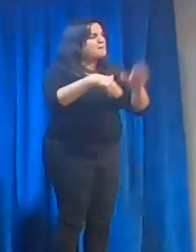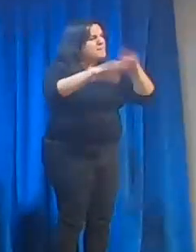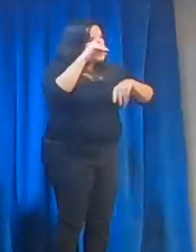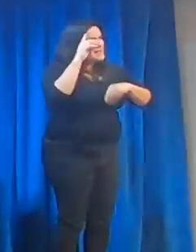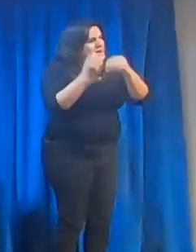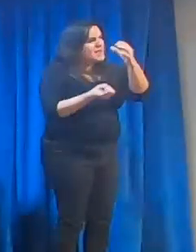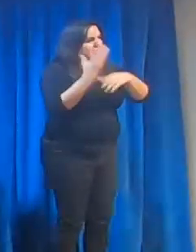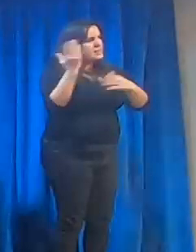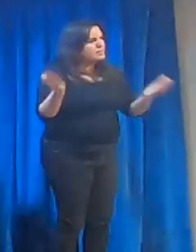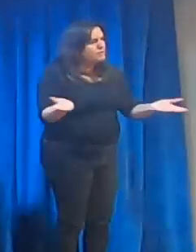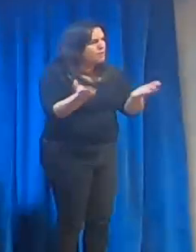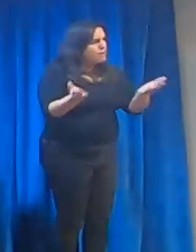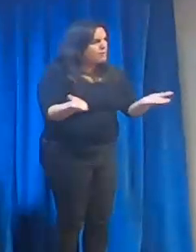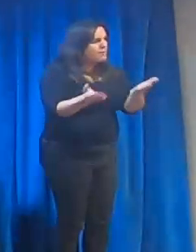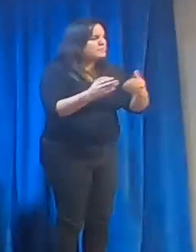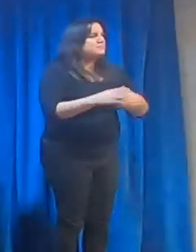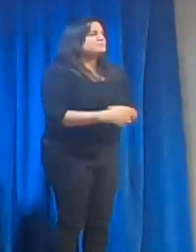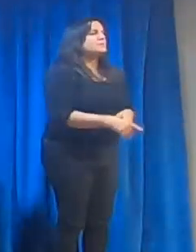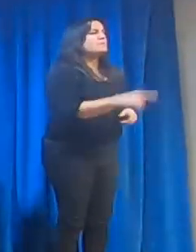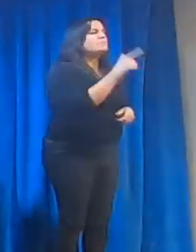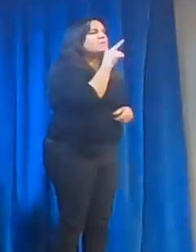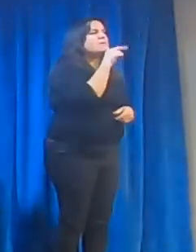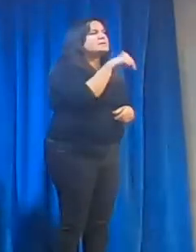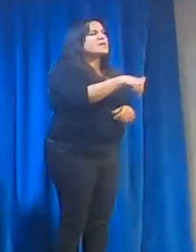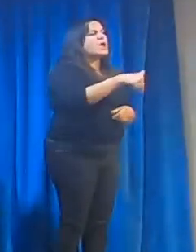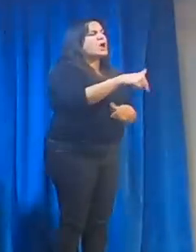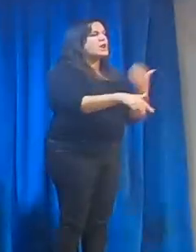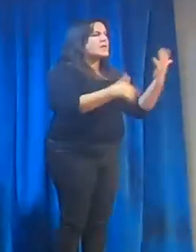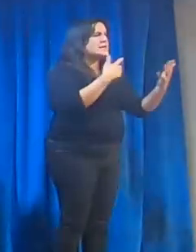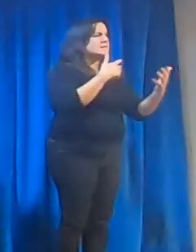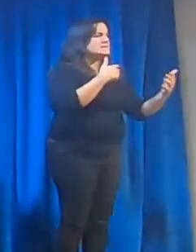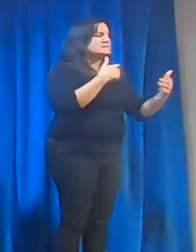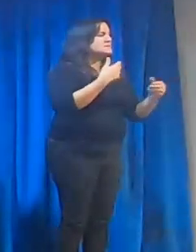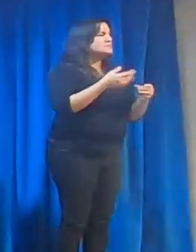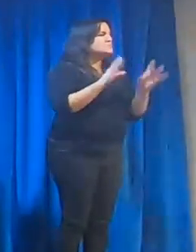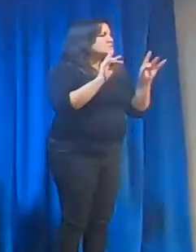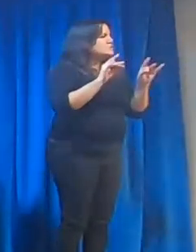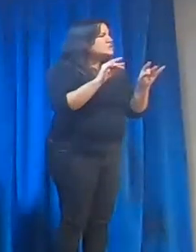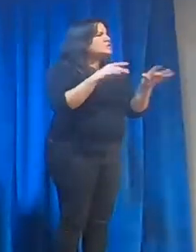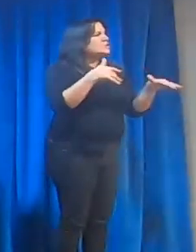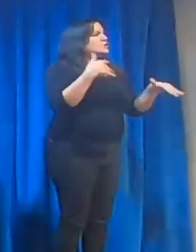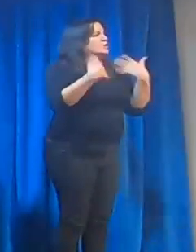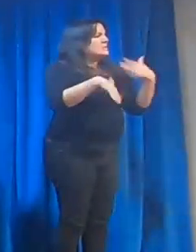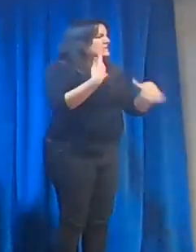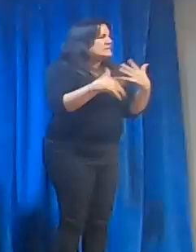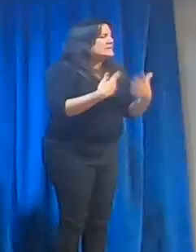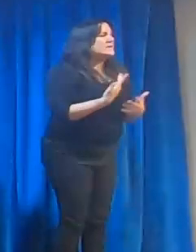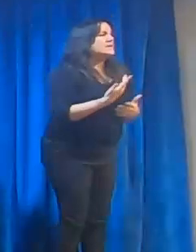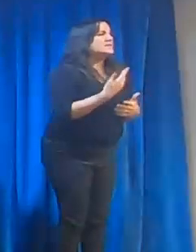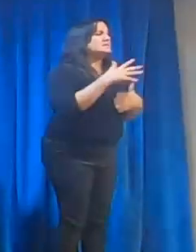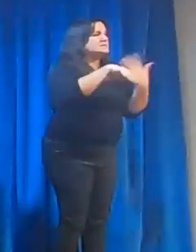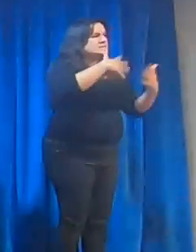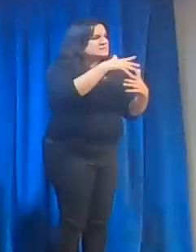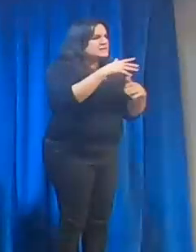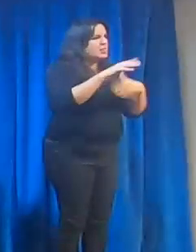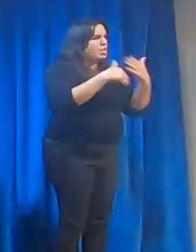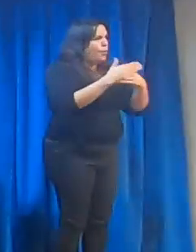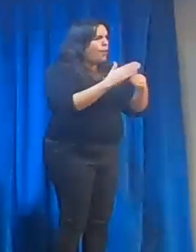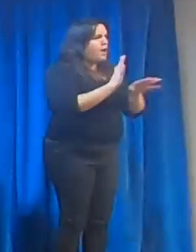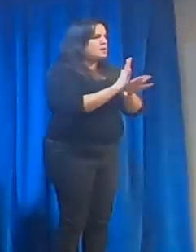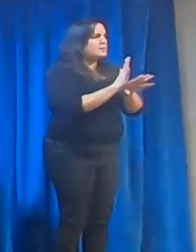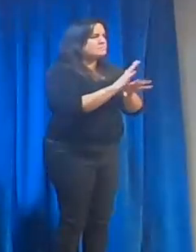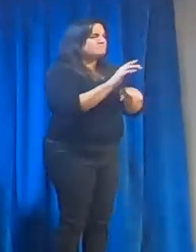¿no? Creo que hay una crisis del jugar, y principalmente del juego corporal, ¿no? No es que se